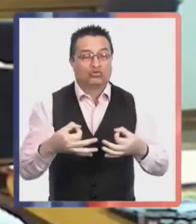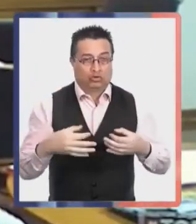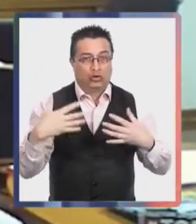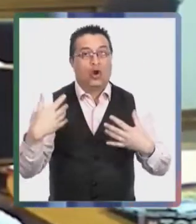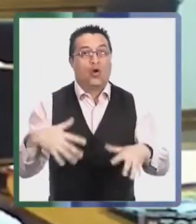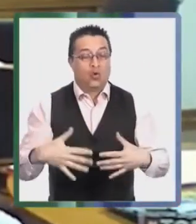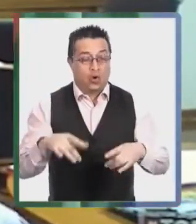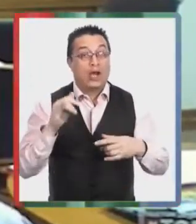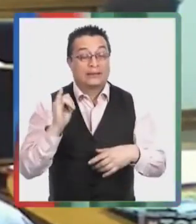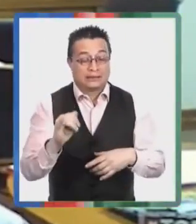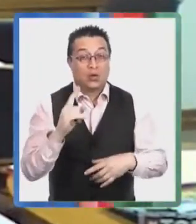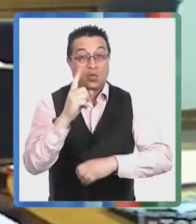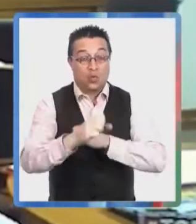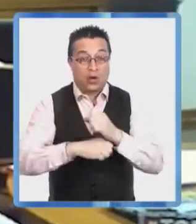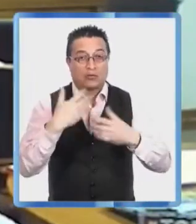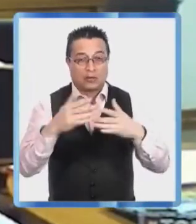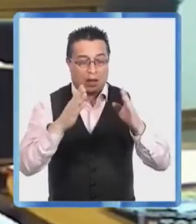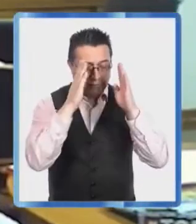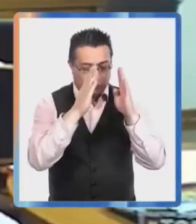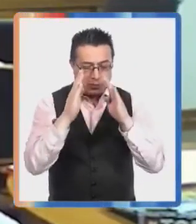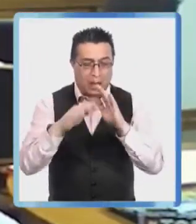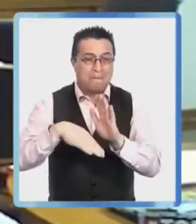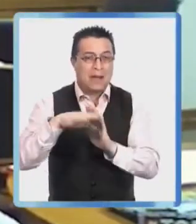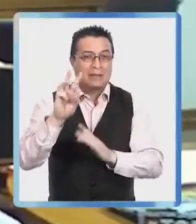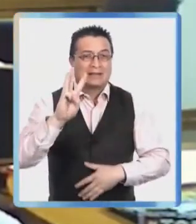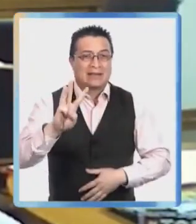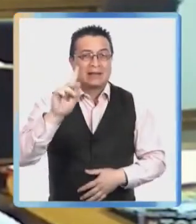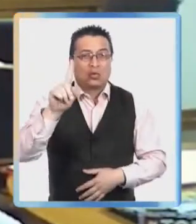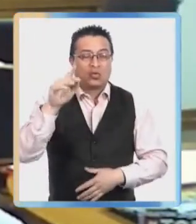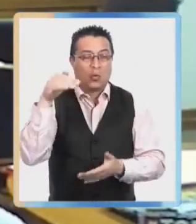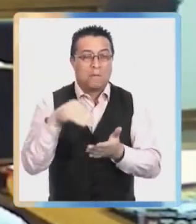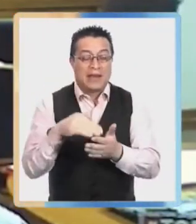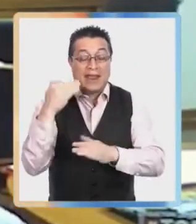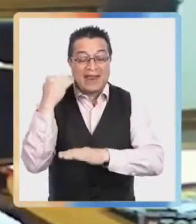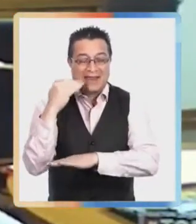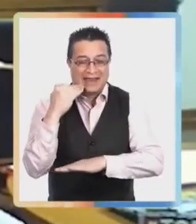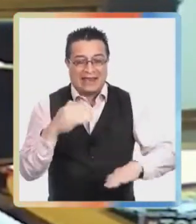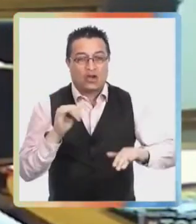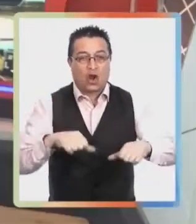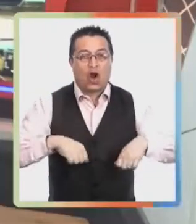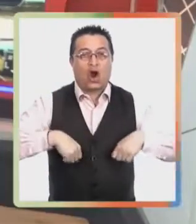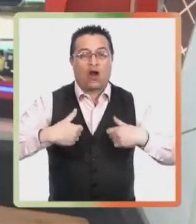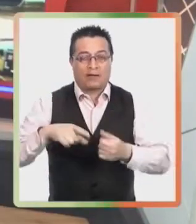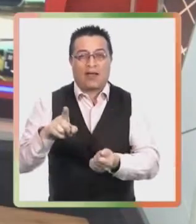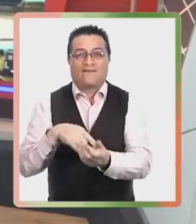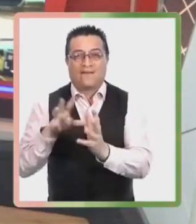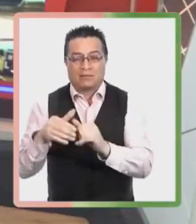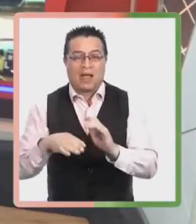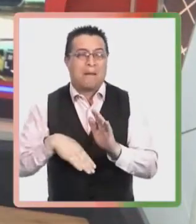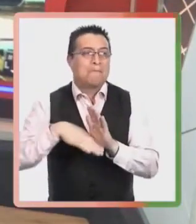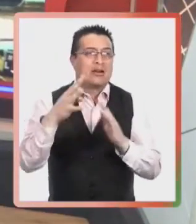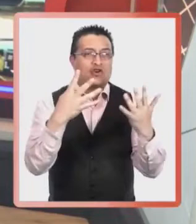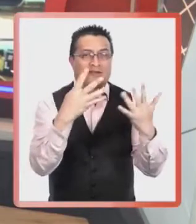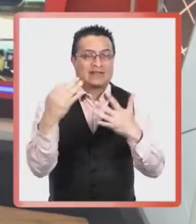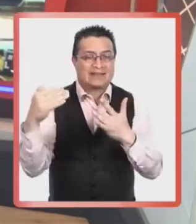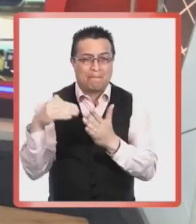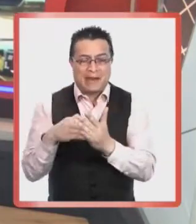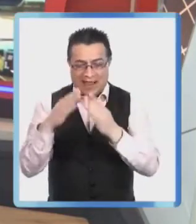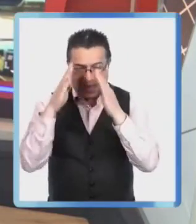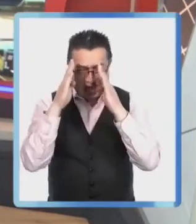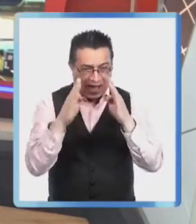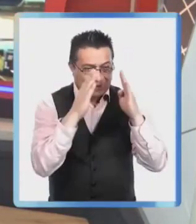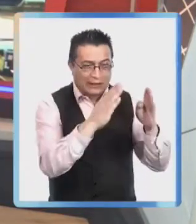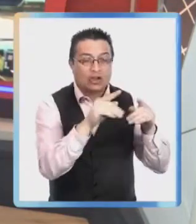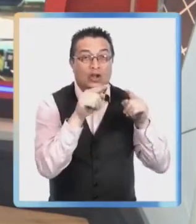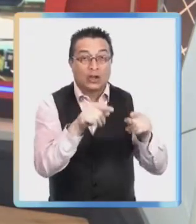números también impresionantes nosotros durante el año pasado atendimos a más de 31.000 niños niñas y jóvenes y sus familias cuando más de novecientos mil atenciones